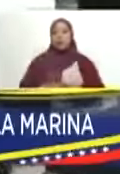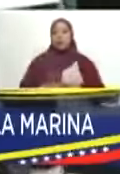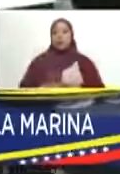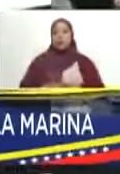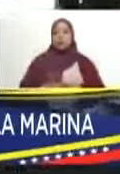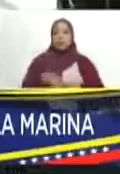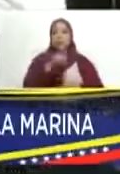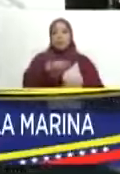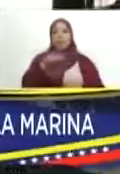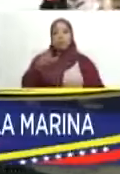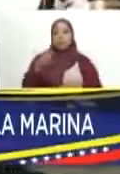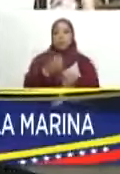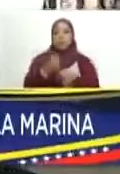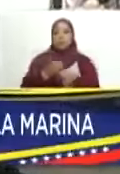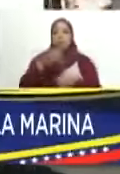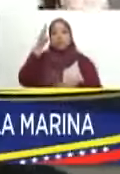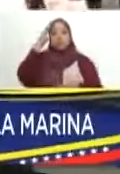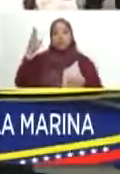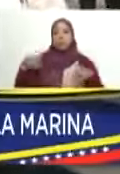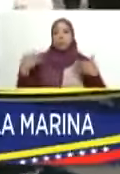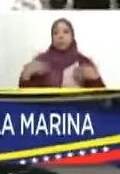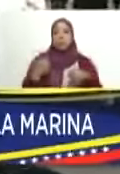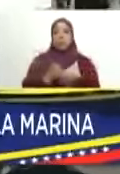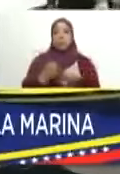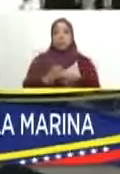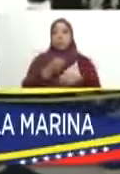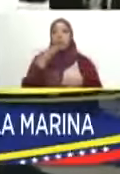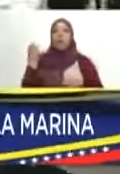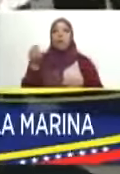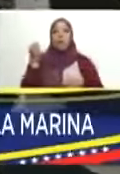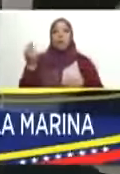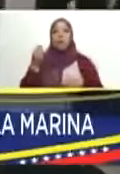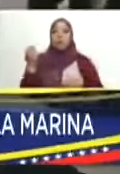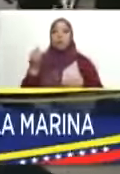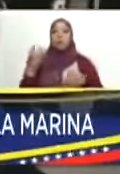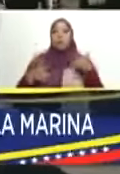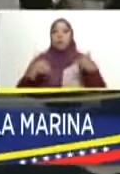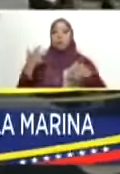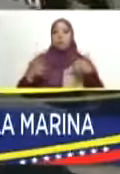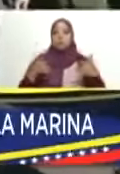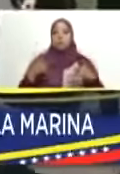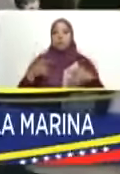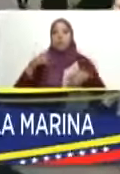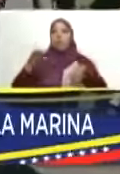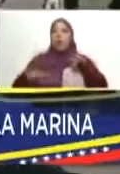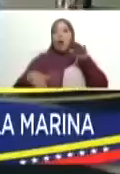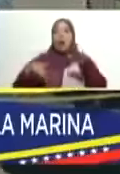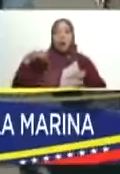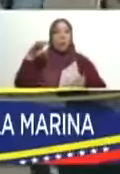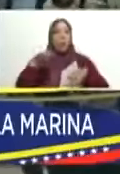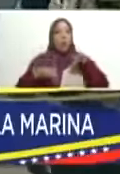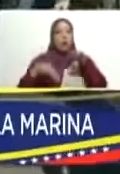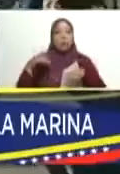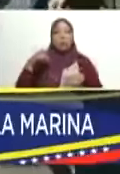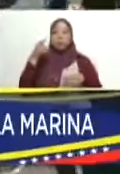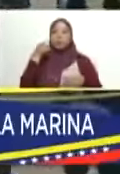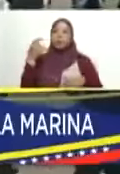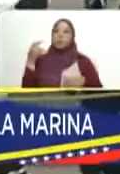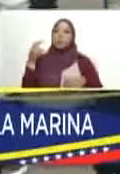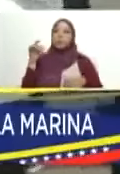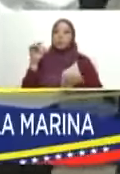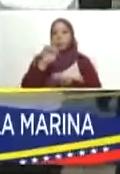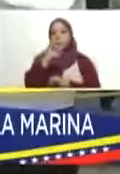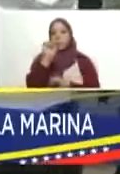vecinos. Mi saludo a los muchachos, a las muchachas. Están echándose su chapuzón de agua. Vámonos aquí entonces en el